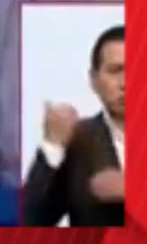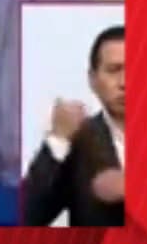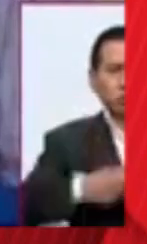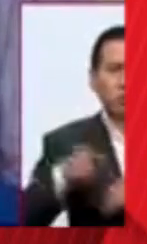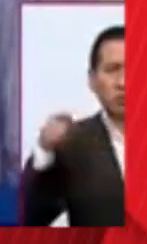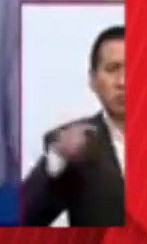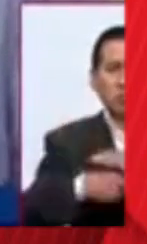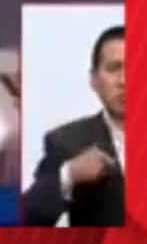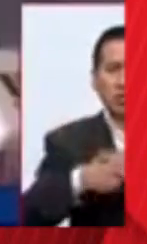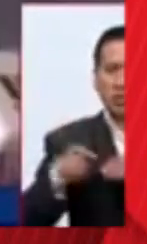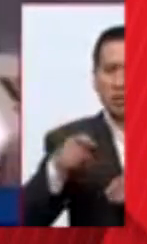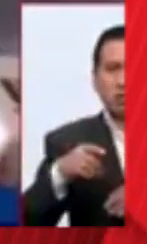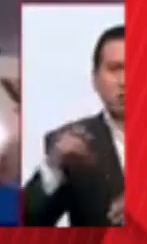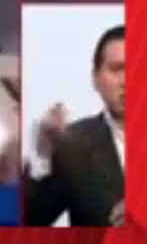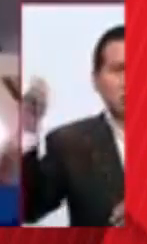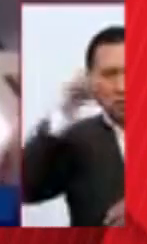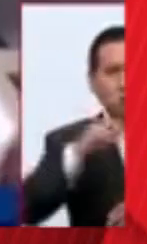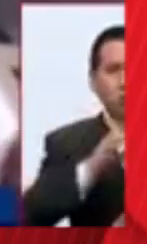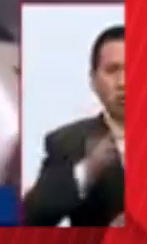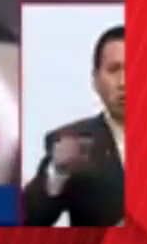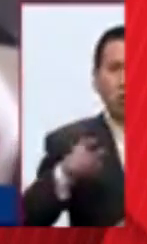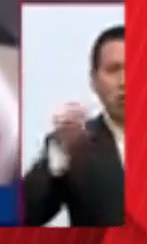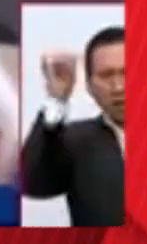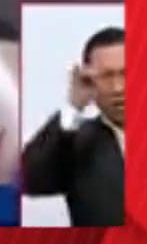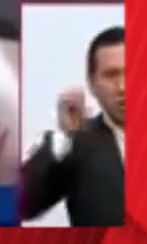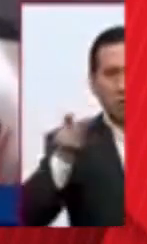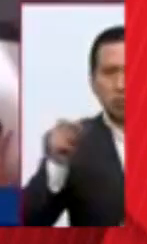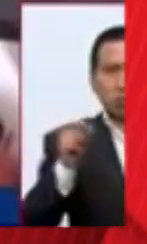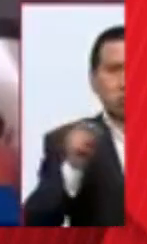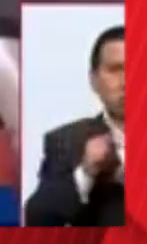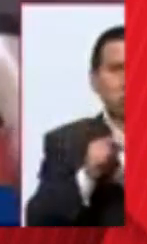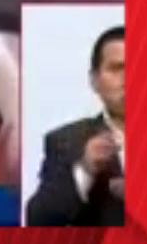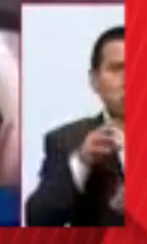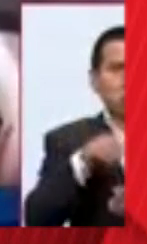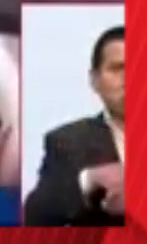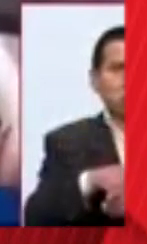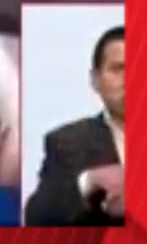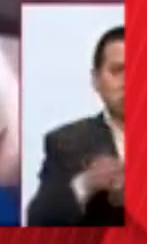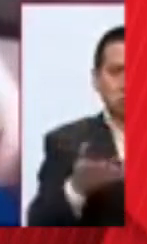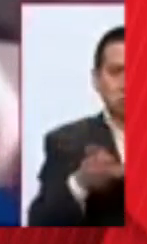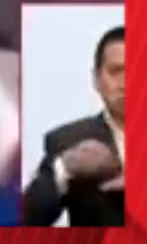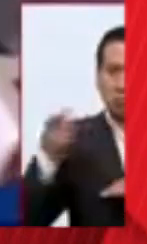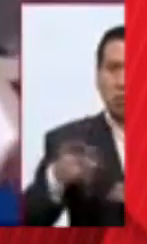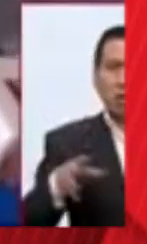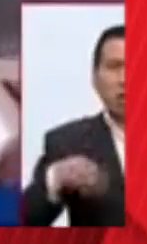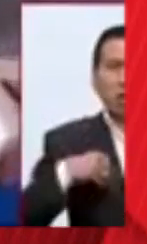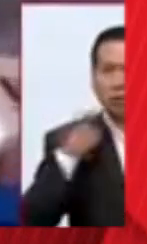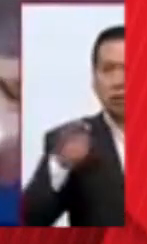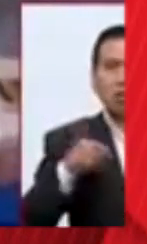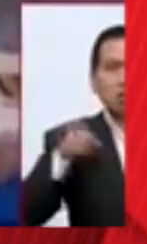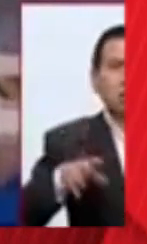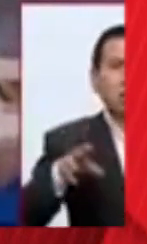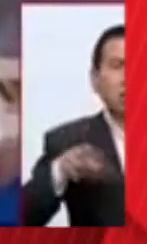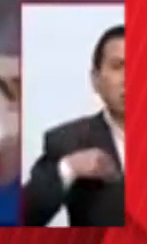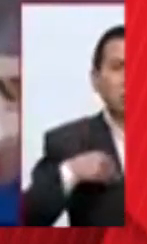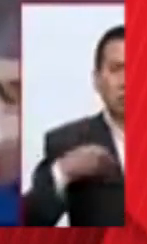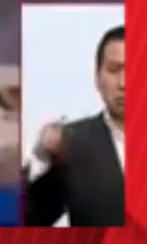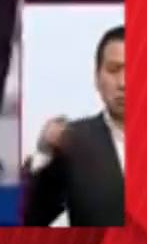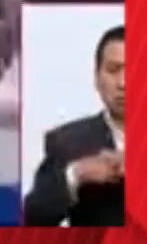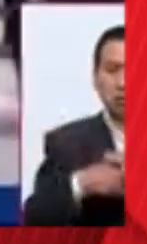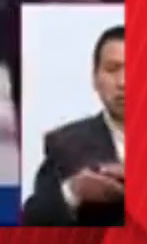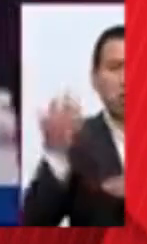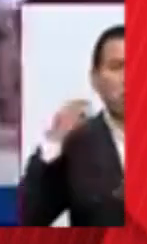y Sacaba es la Áñez. En el fondo es golpista, confeso. Se conoce que hubo